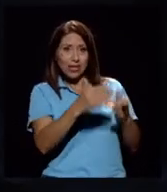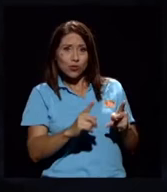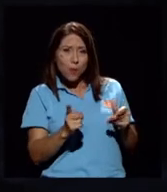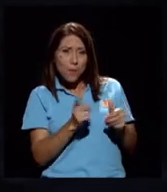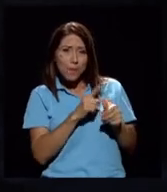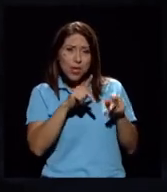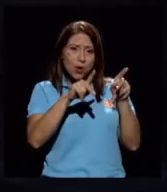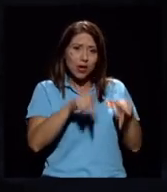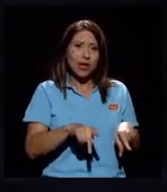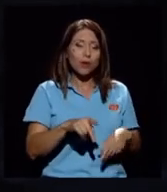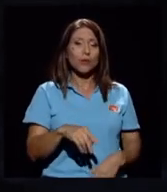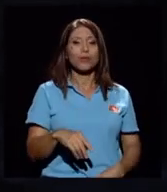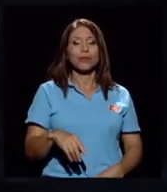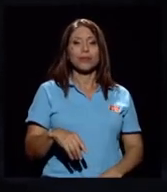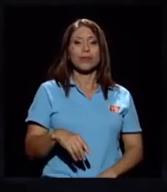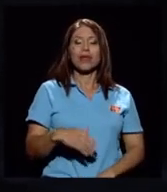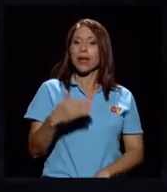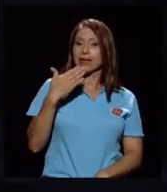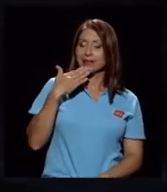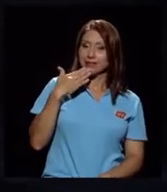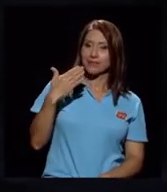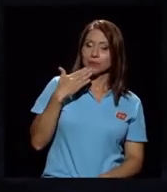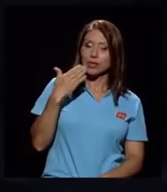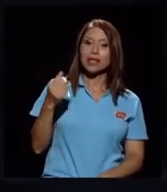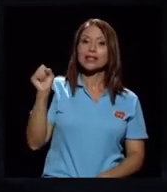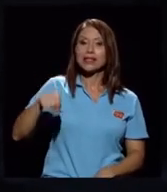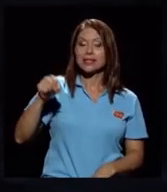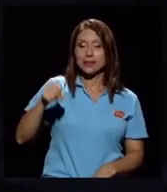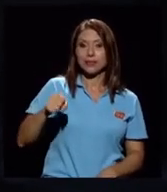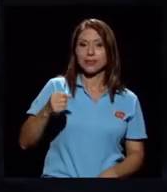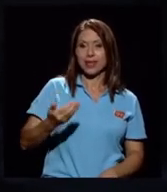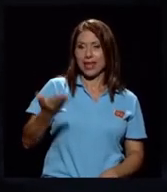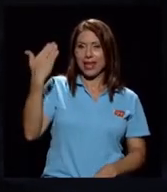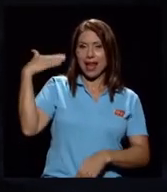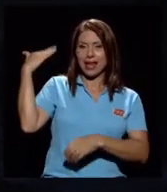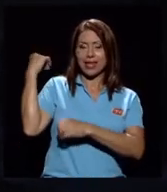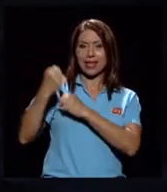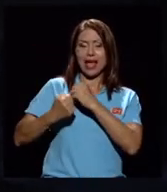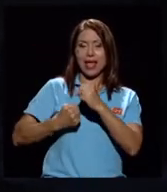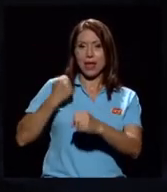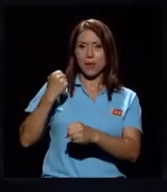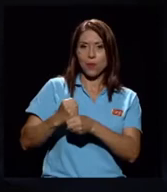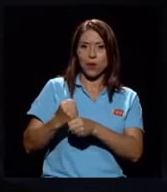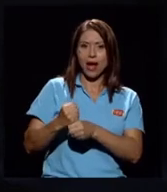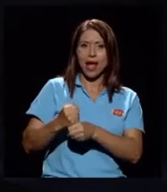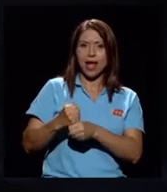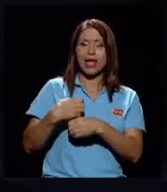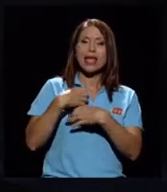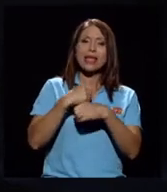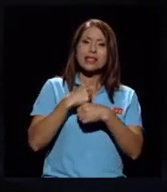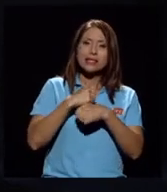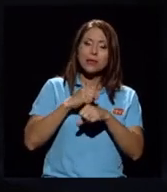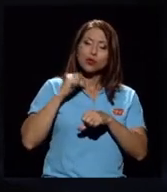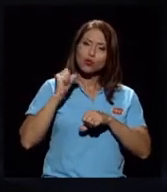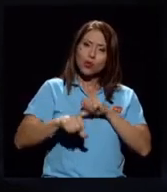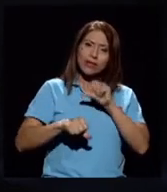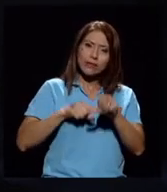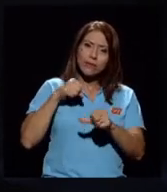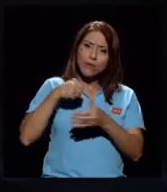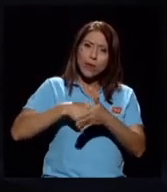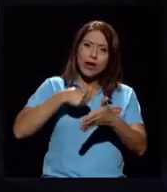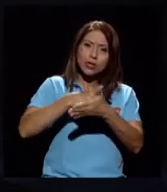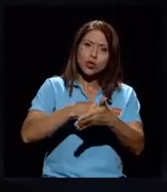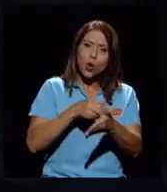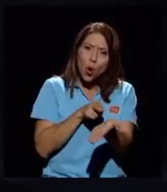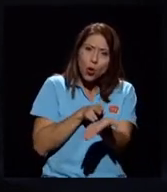muchas gracias en si efectivamente en esa época hicimos un esfuerzo honesto de buena